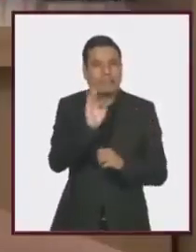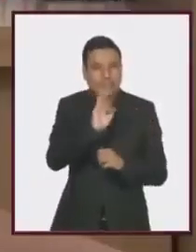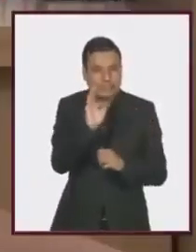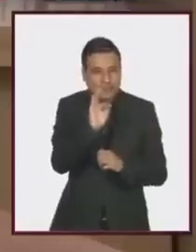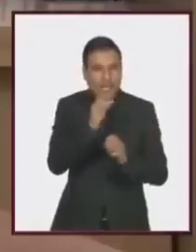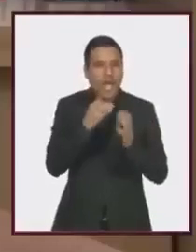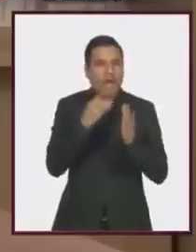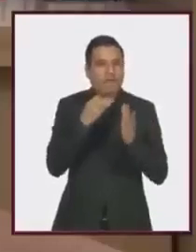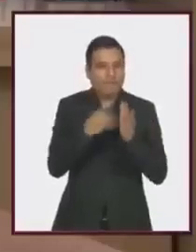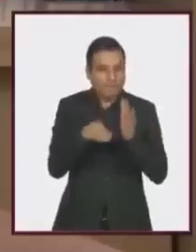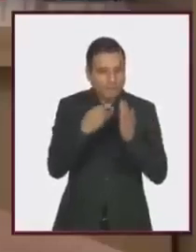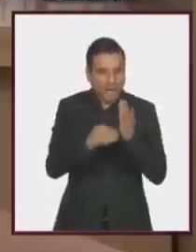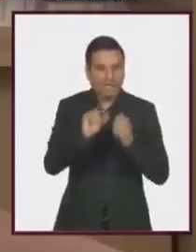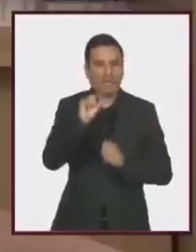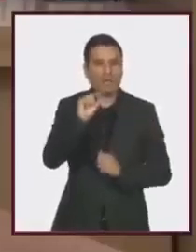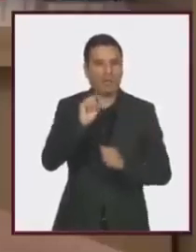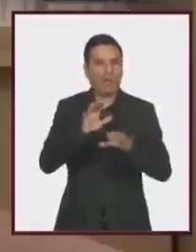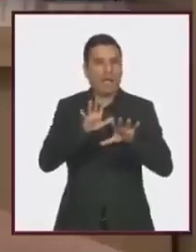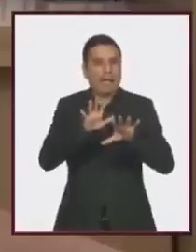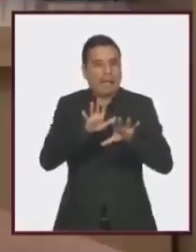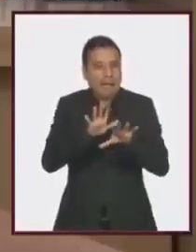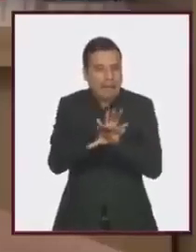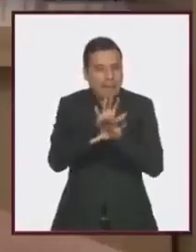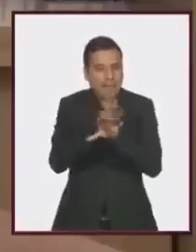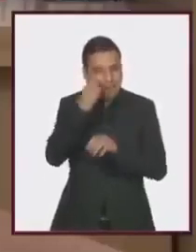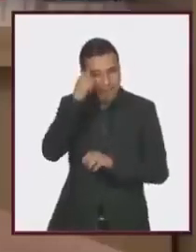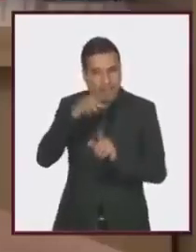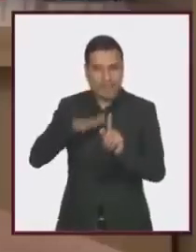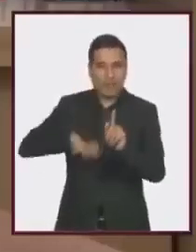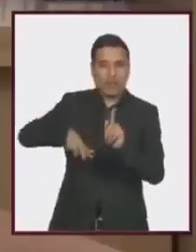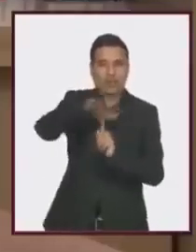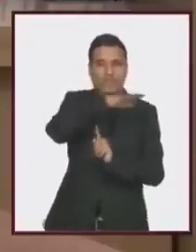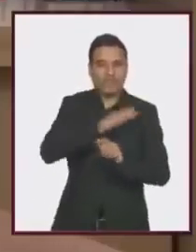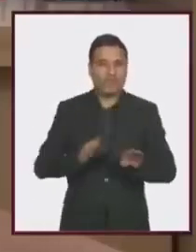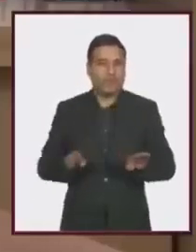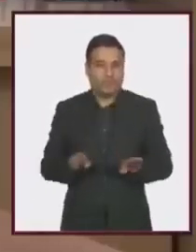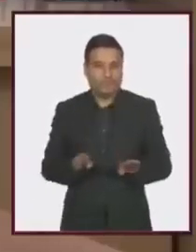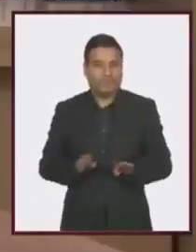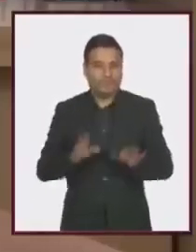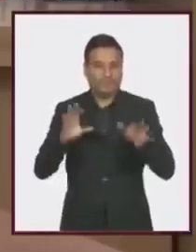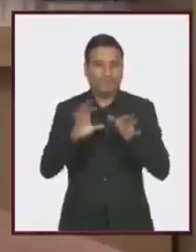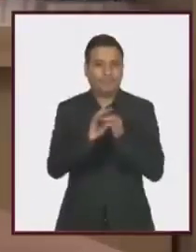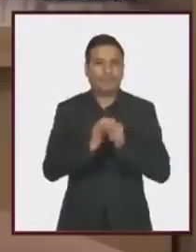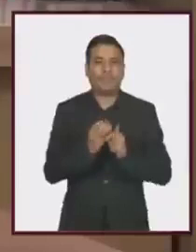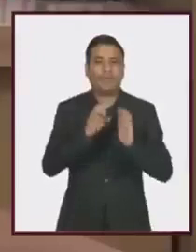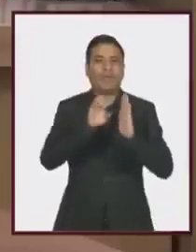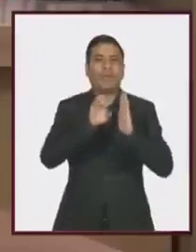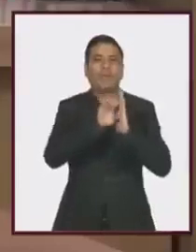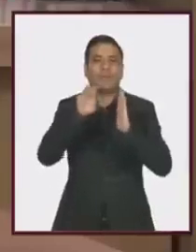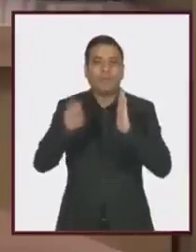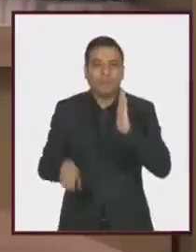contextualizados. Es decir, algún contenido que en un momento determinado se plantea de manera